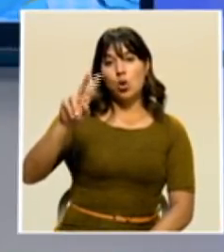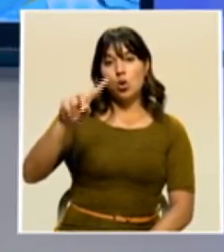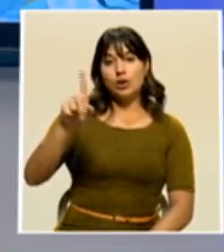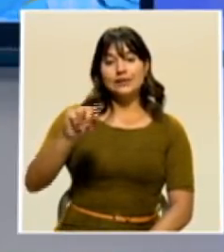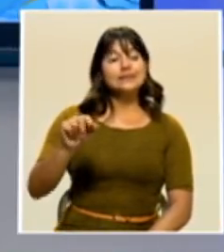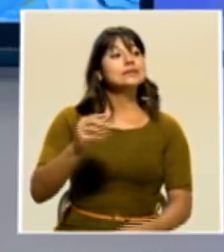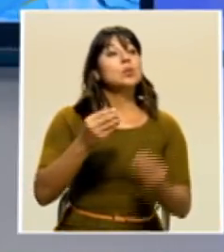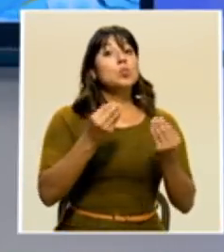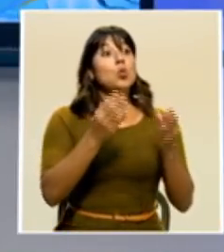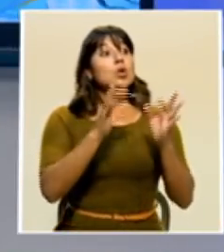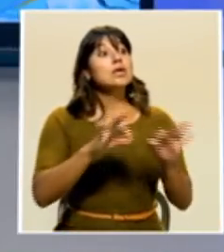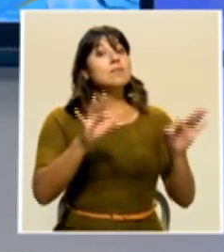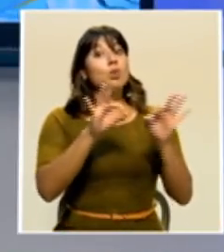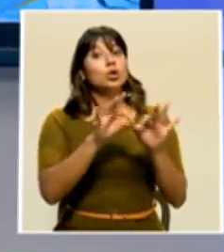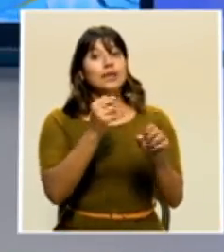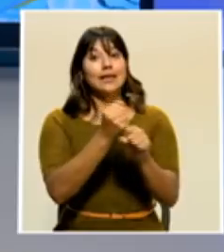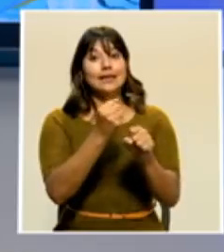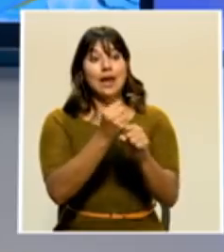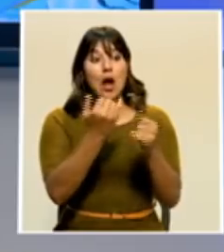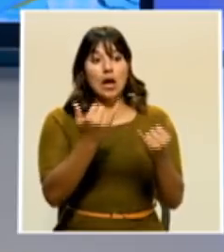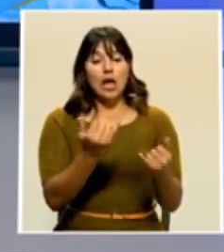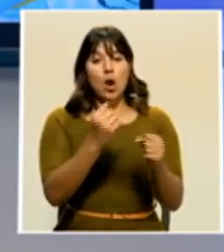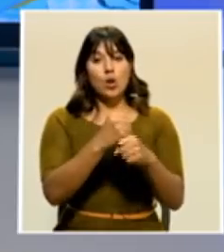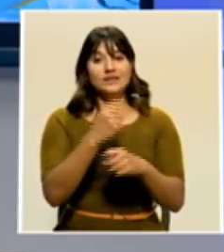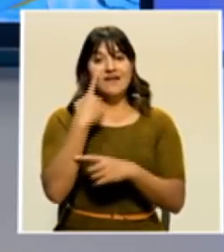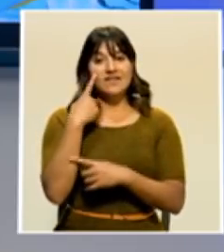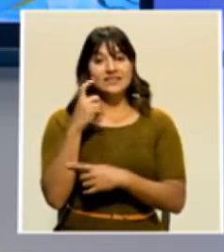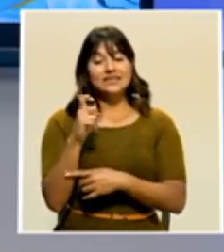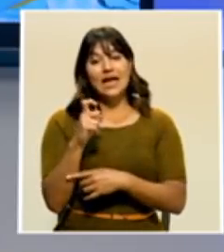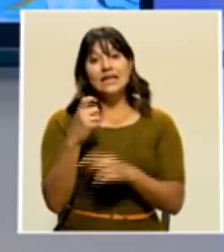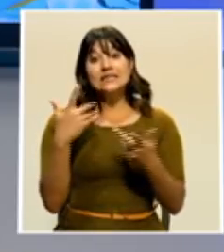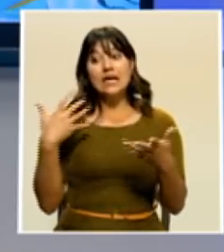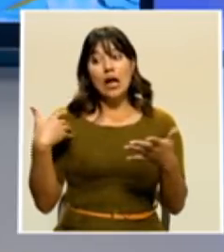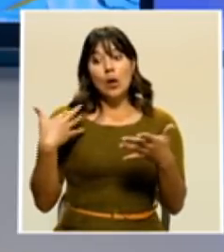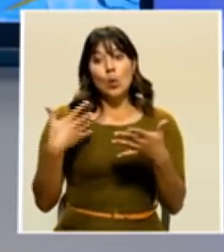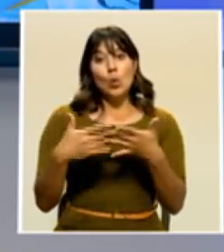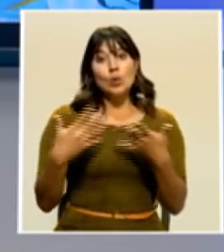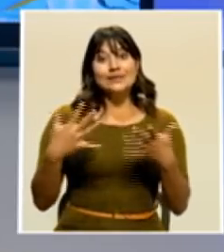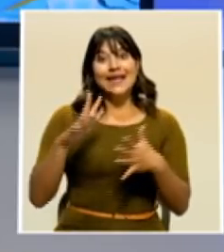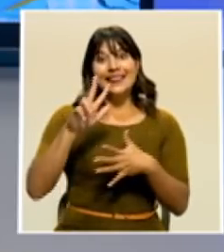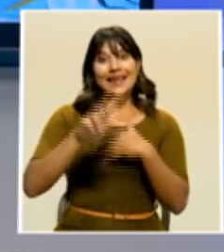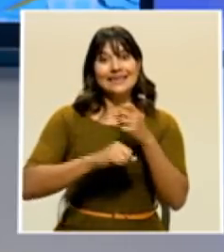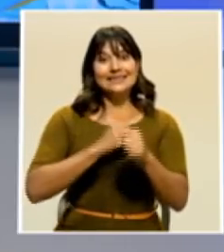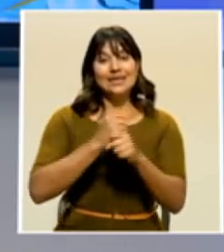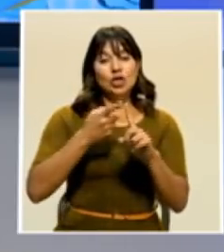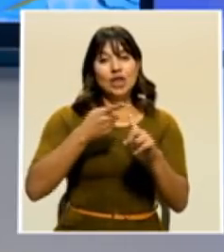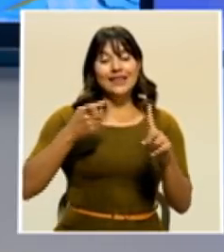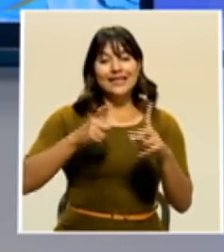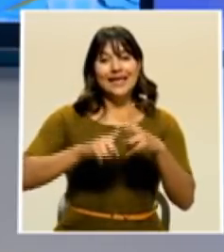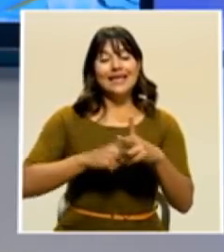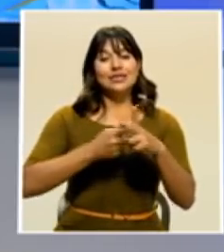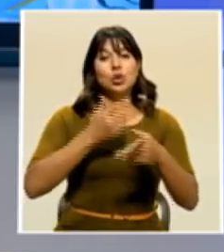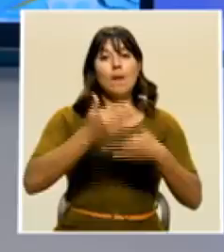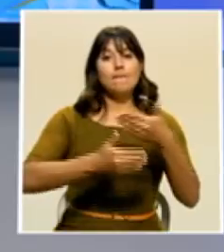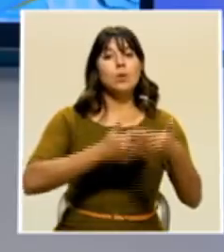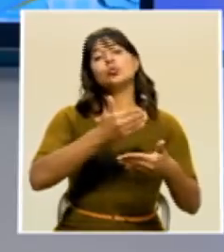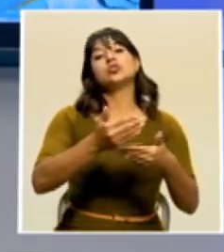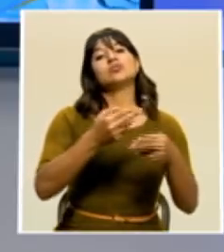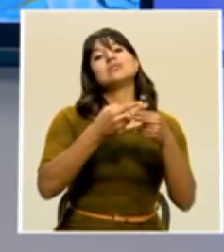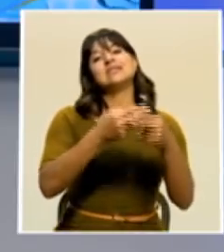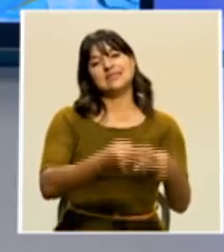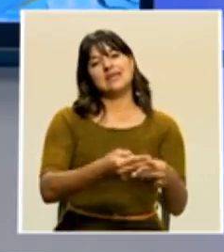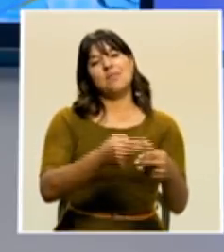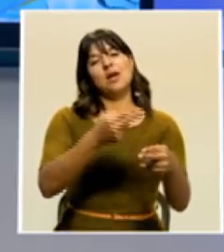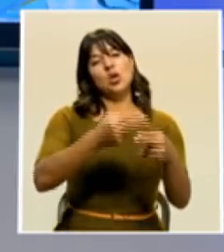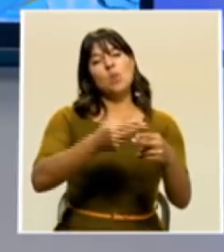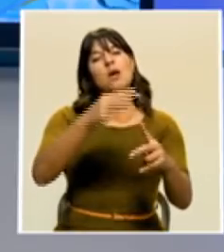está haciendo la Fiscalía a 3 años ya de que se inició ese proceso conocido